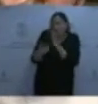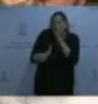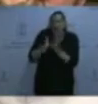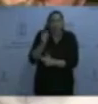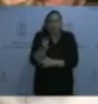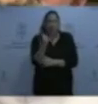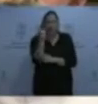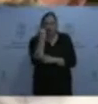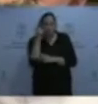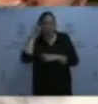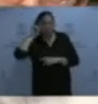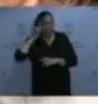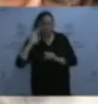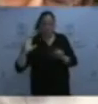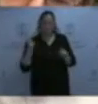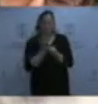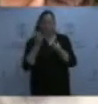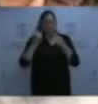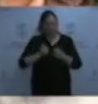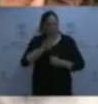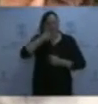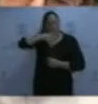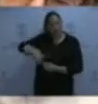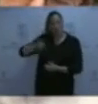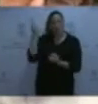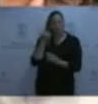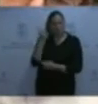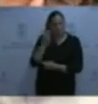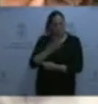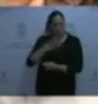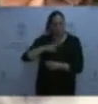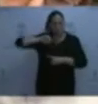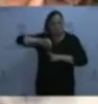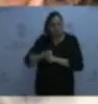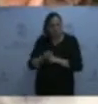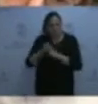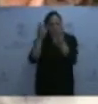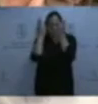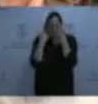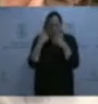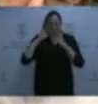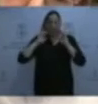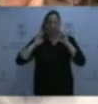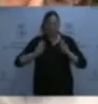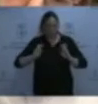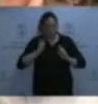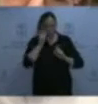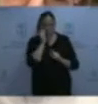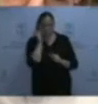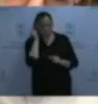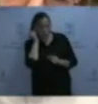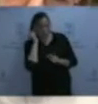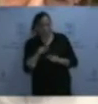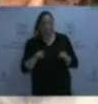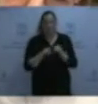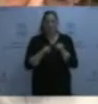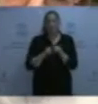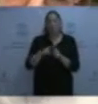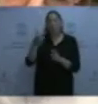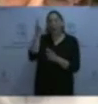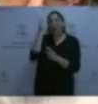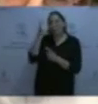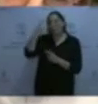alumnado y profesorado, como hemos denunciado en numerosas ocasiones. Presión y sometimiento a estrés sobre los niños y niñas. Etiquetado de alumnos entre listos y